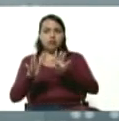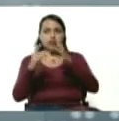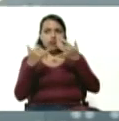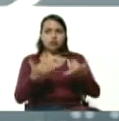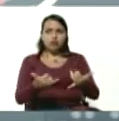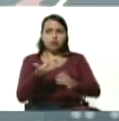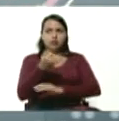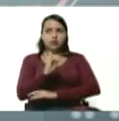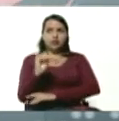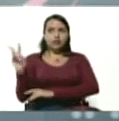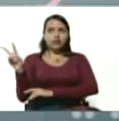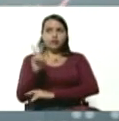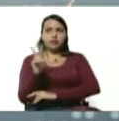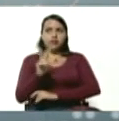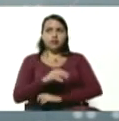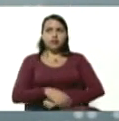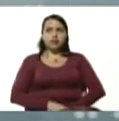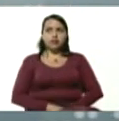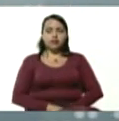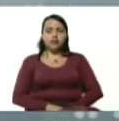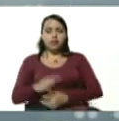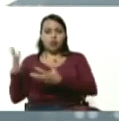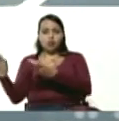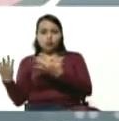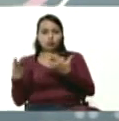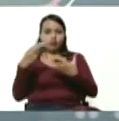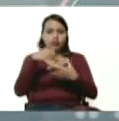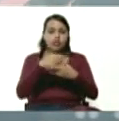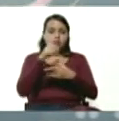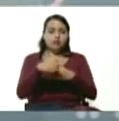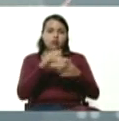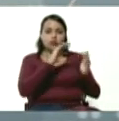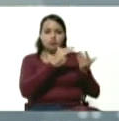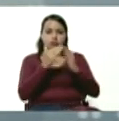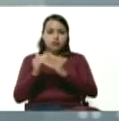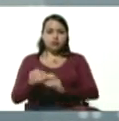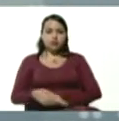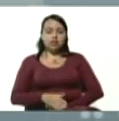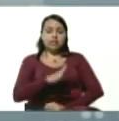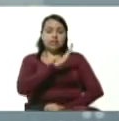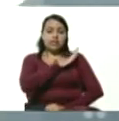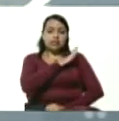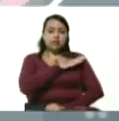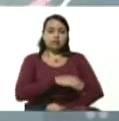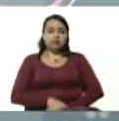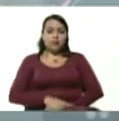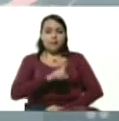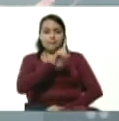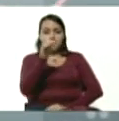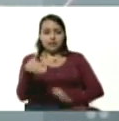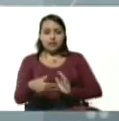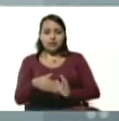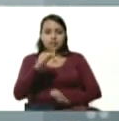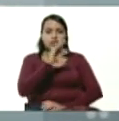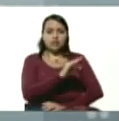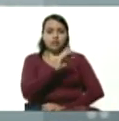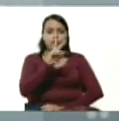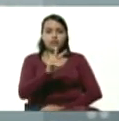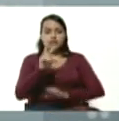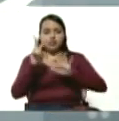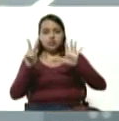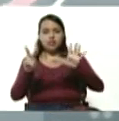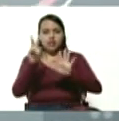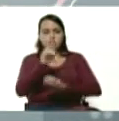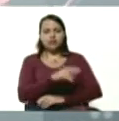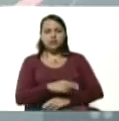reportan en Venezuela, entre casos extranjeros y casos comunitarios, tenemos que 1.327, el 28%